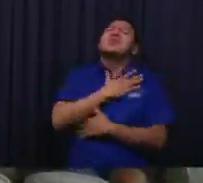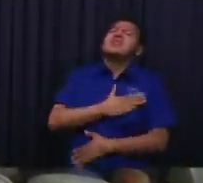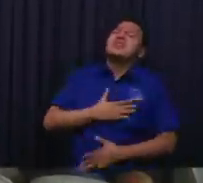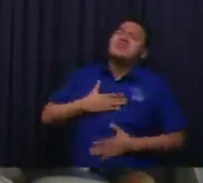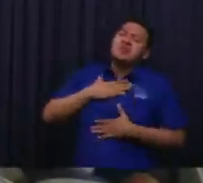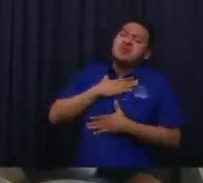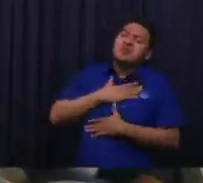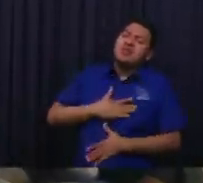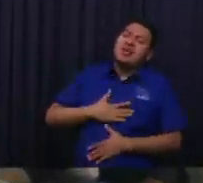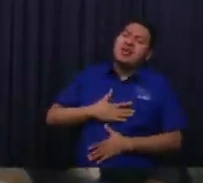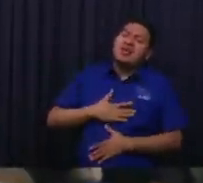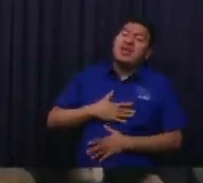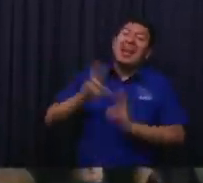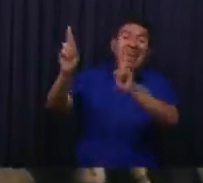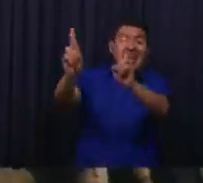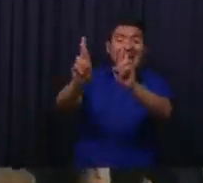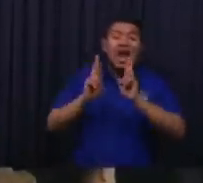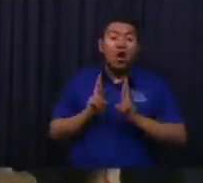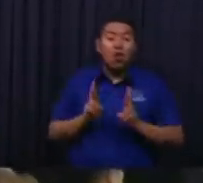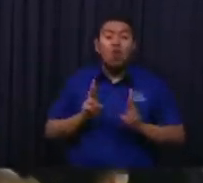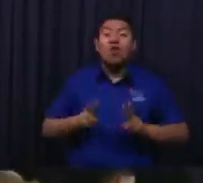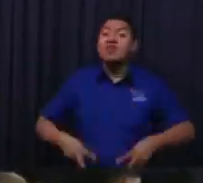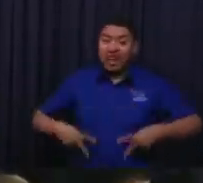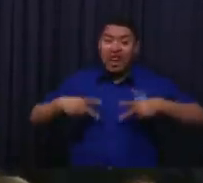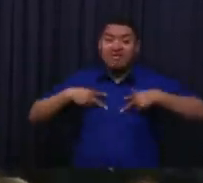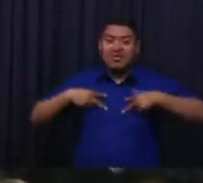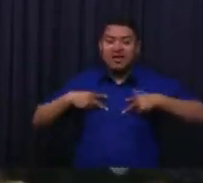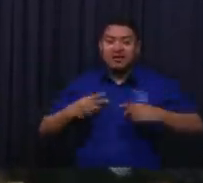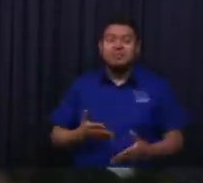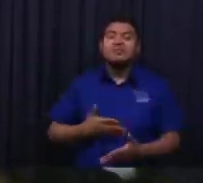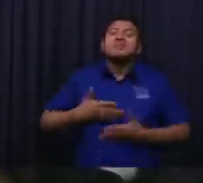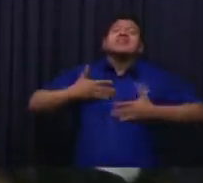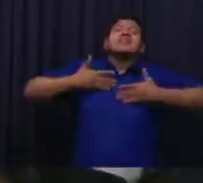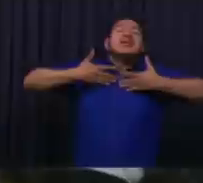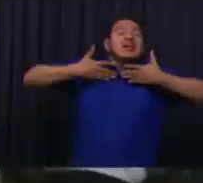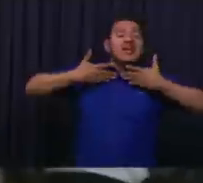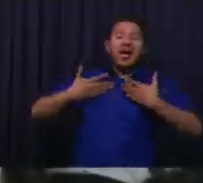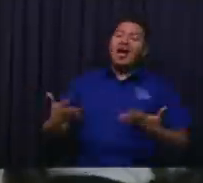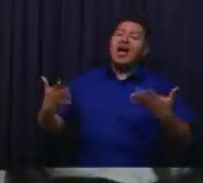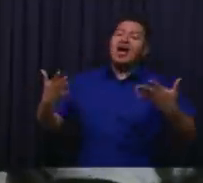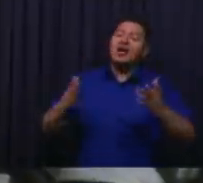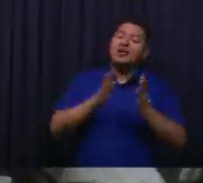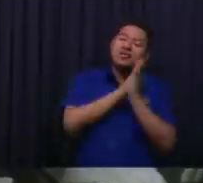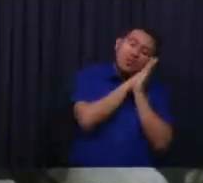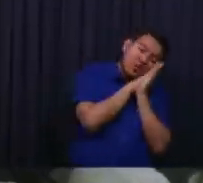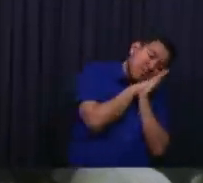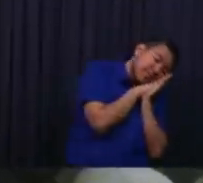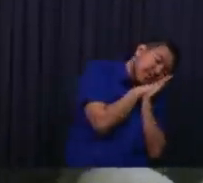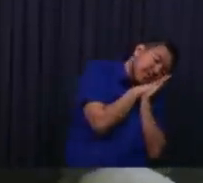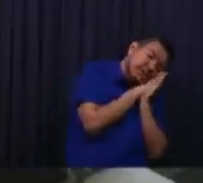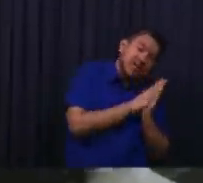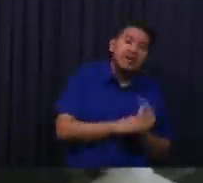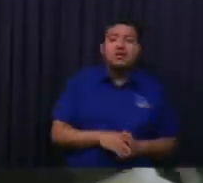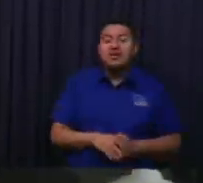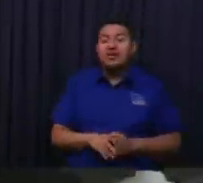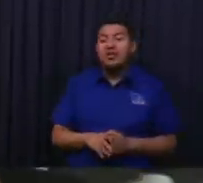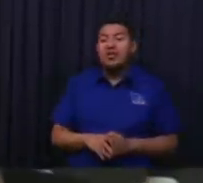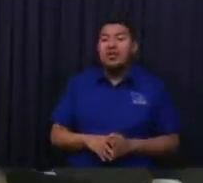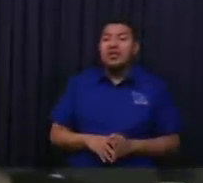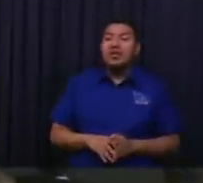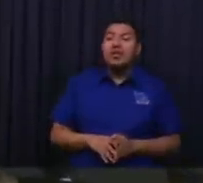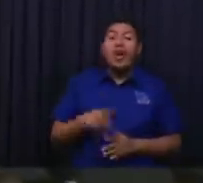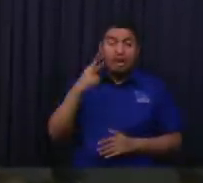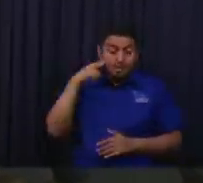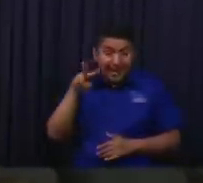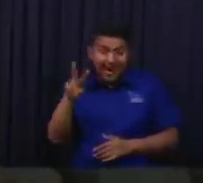el regalo de la vida, el poder respirar, el poder dormir, el poder deleitarse, el poder ver el rostro de